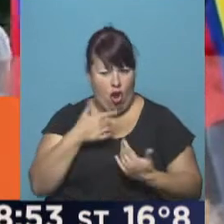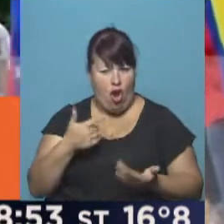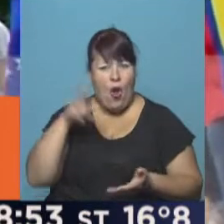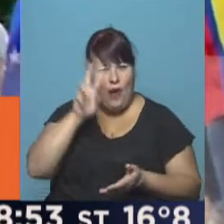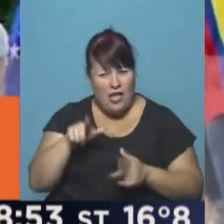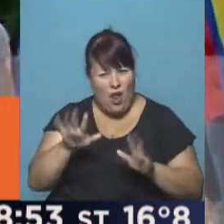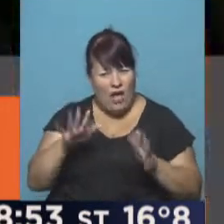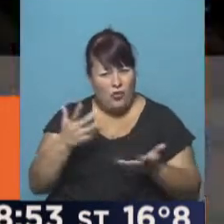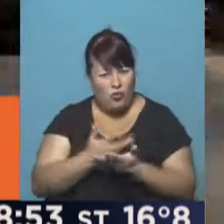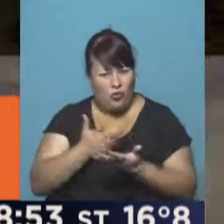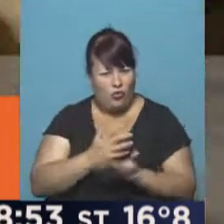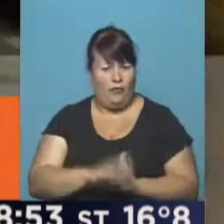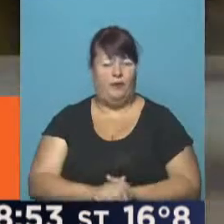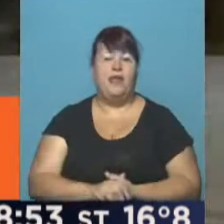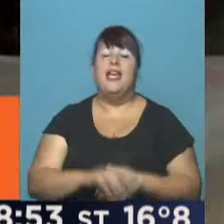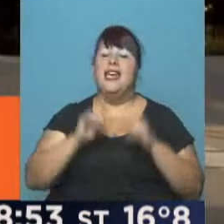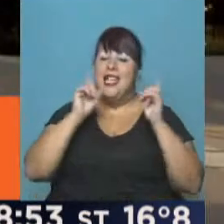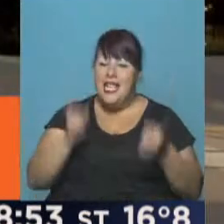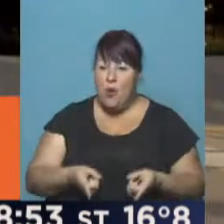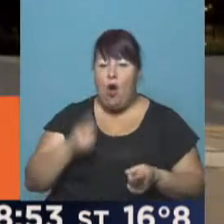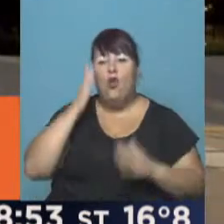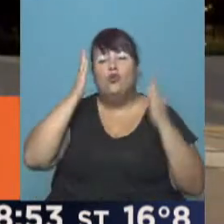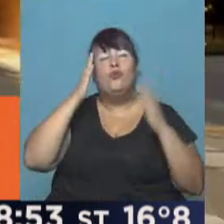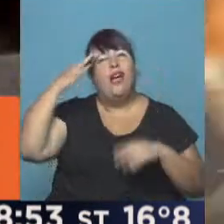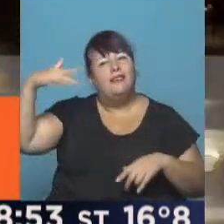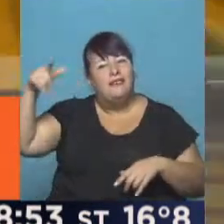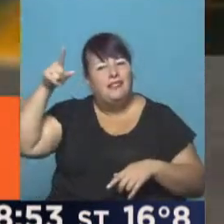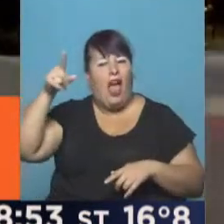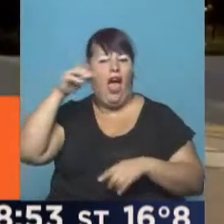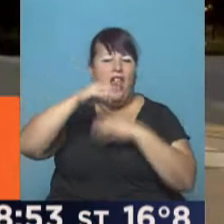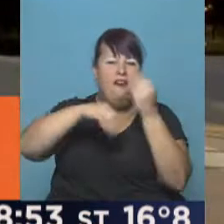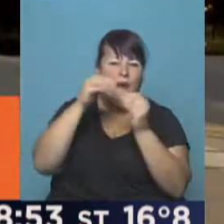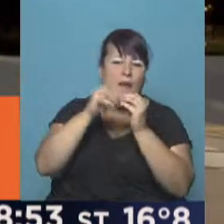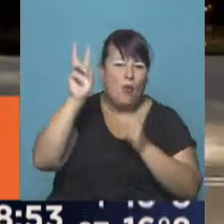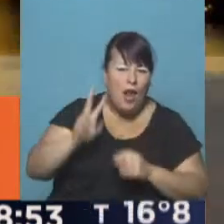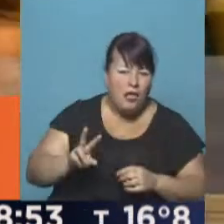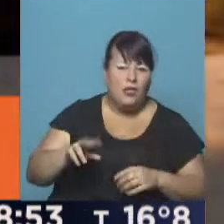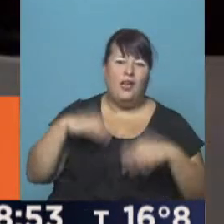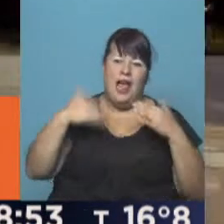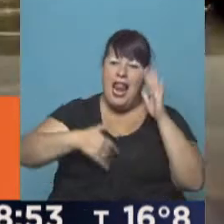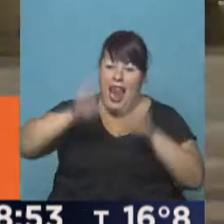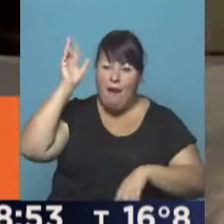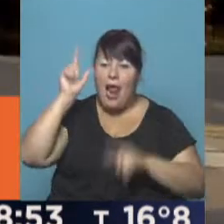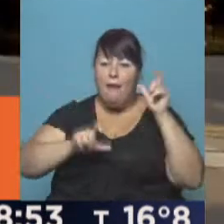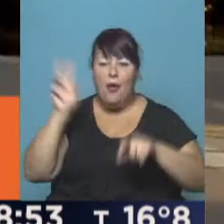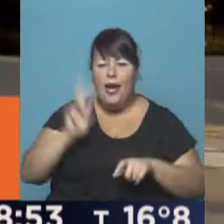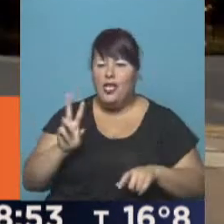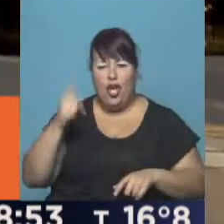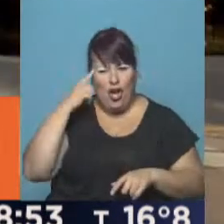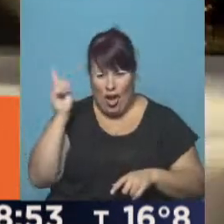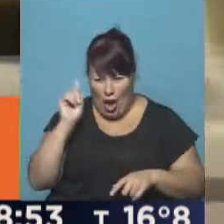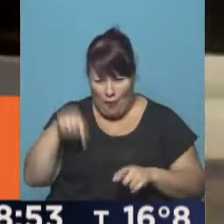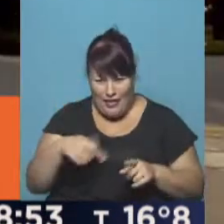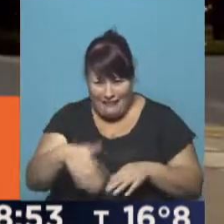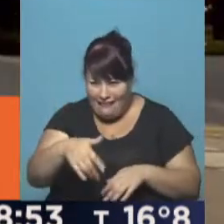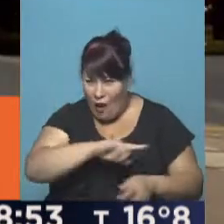esté pasando por todo eso. Pero a pesar de añorar su tierra y de extrañar a familiares y amigos, la inmensa mayoría de los venezolanos no piensa, al menos en